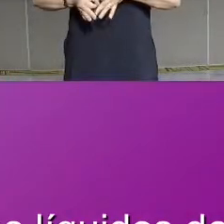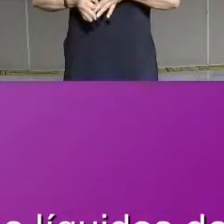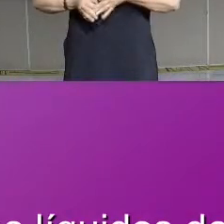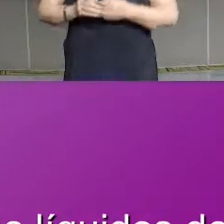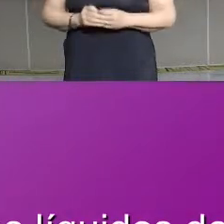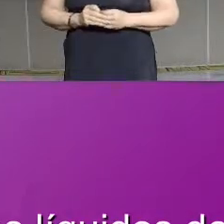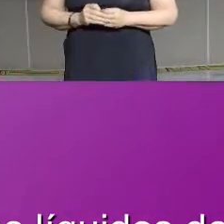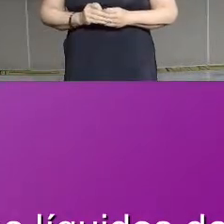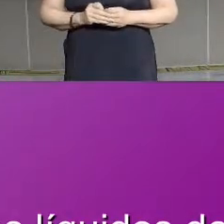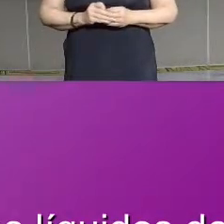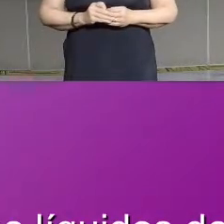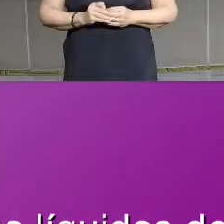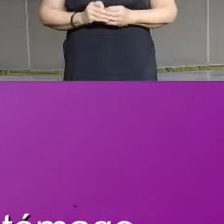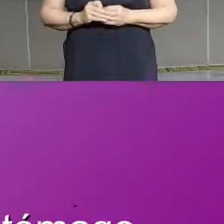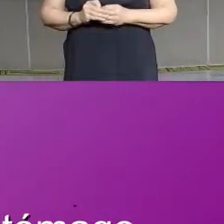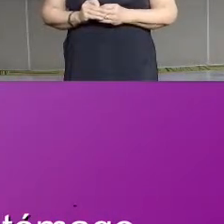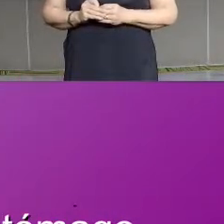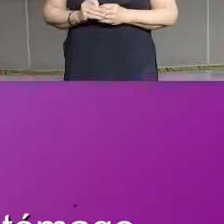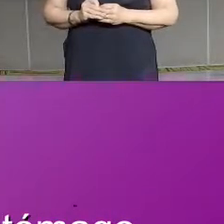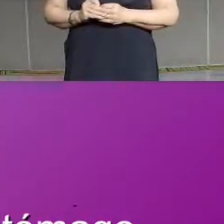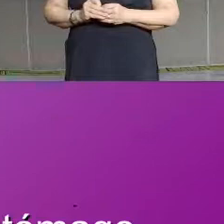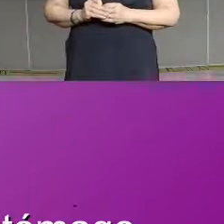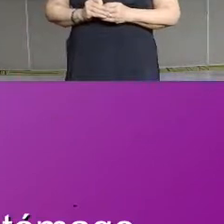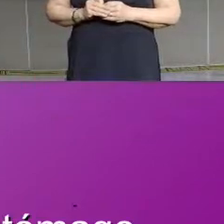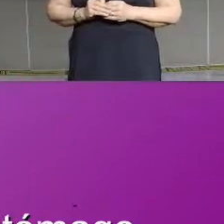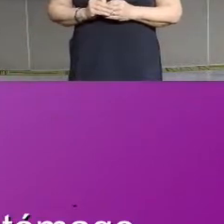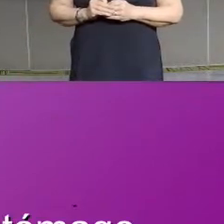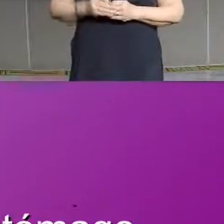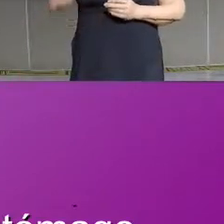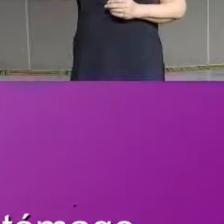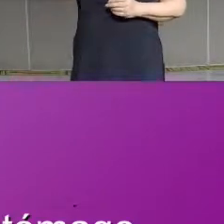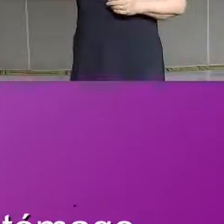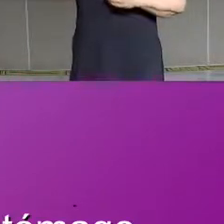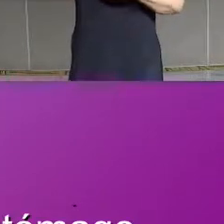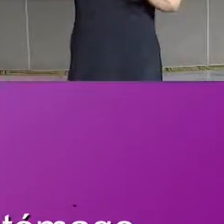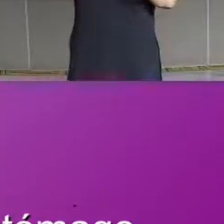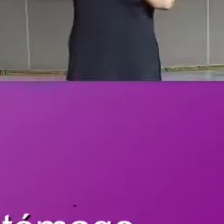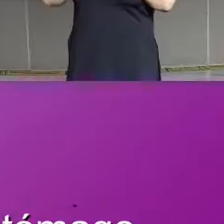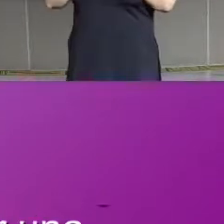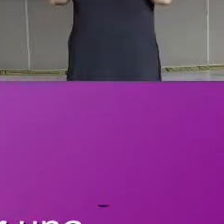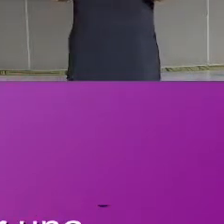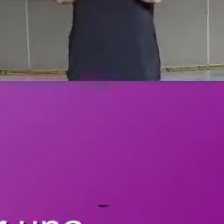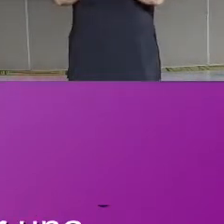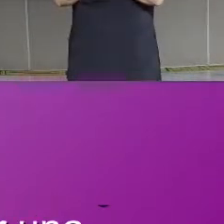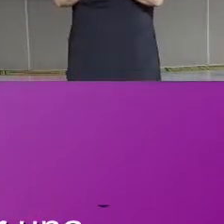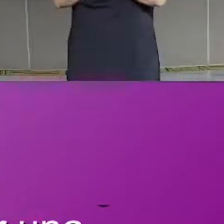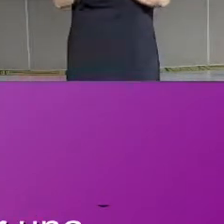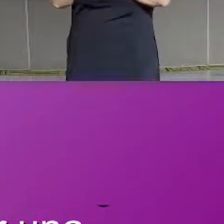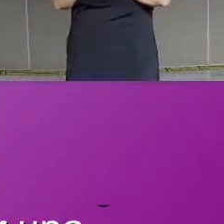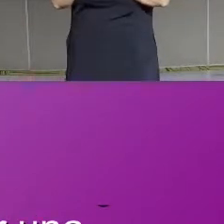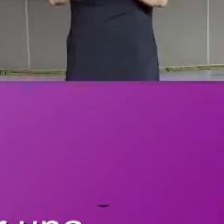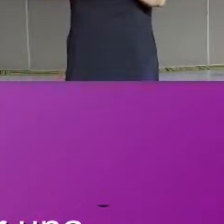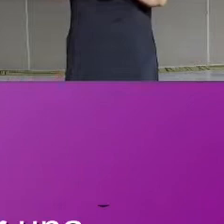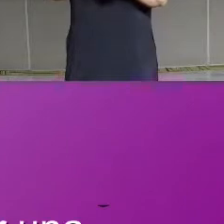respiración. ¿Por qué decimos que es una interrupción breve? Porque la vía respiratoria y la vía digestiva se entrecruzan, a lo